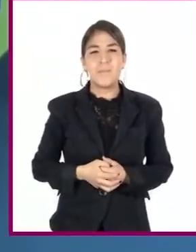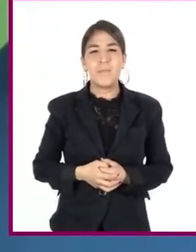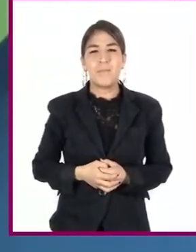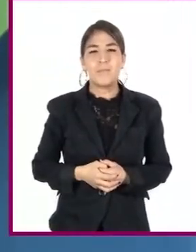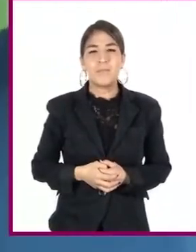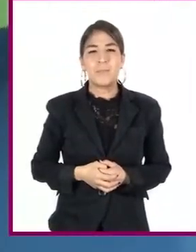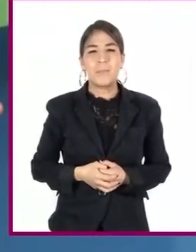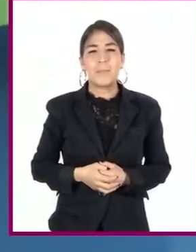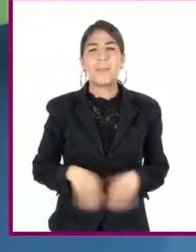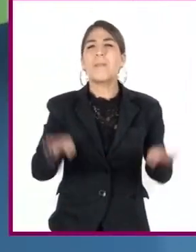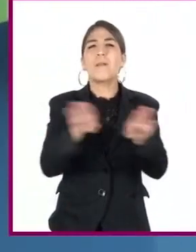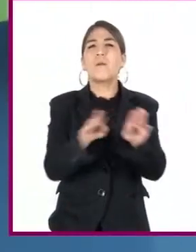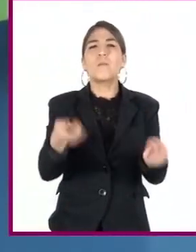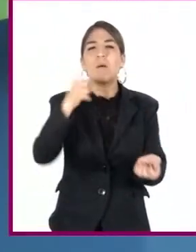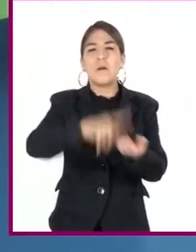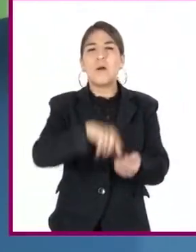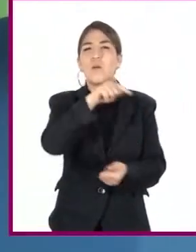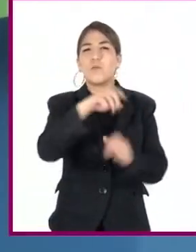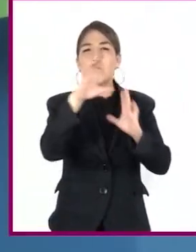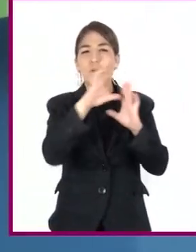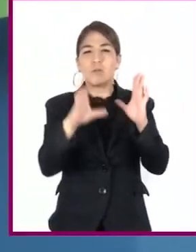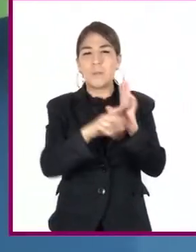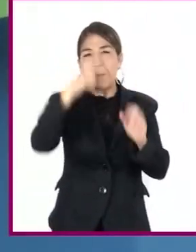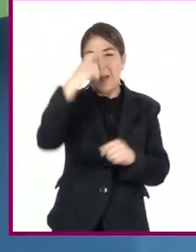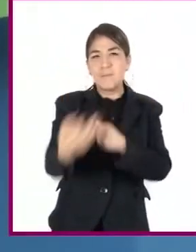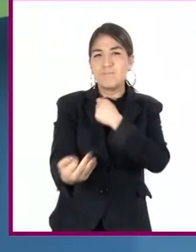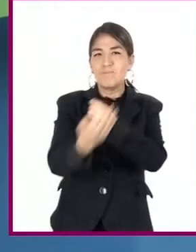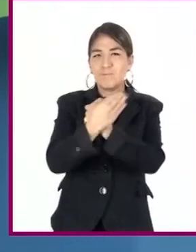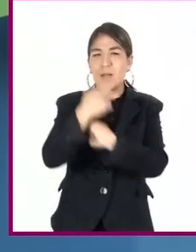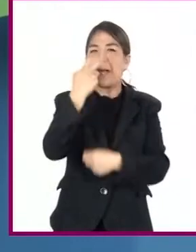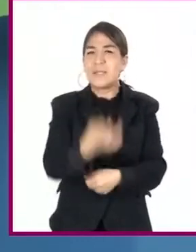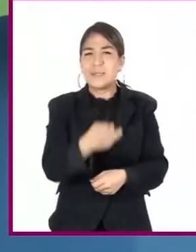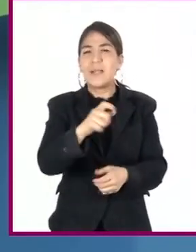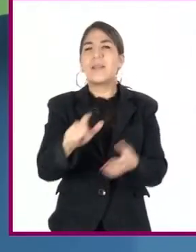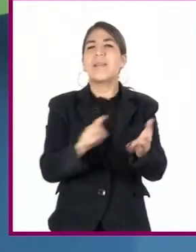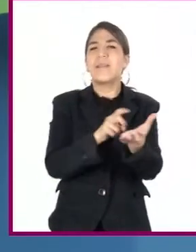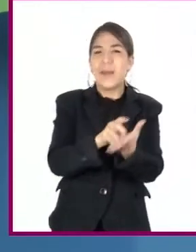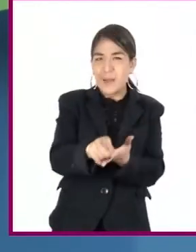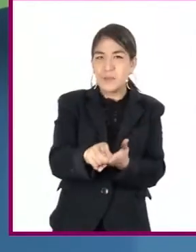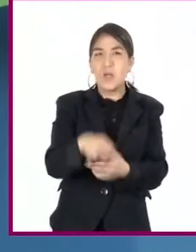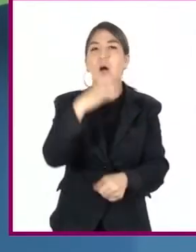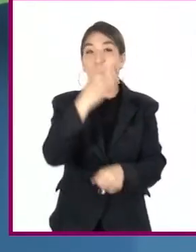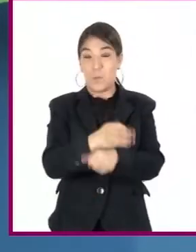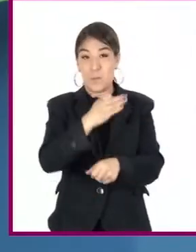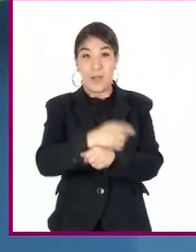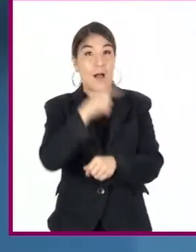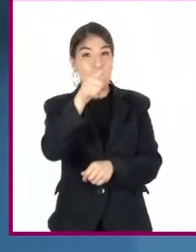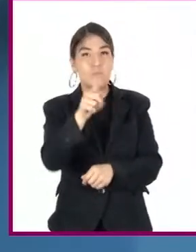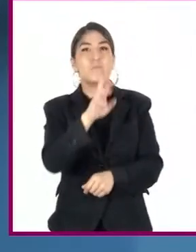qué manera la Constitución protege estos derechos? Para dar respuesta